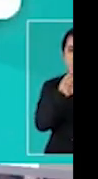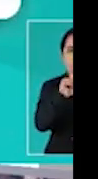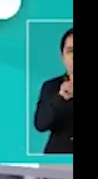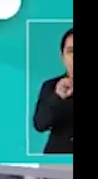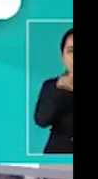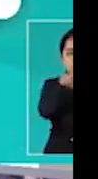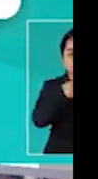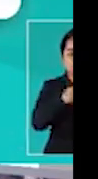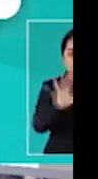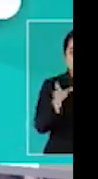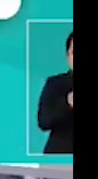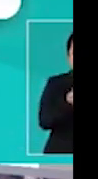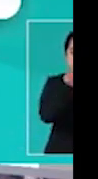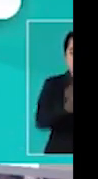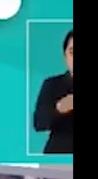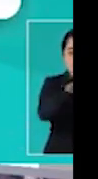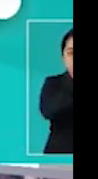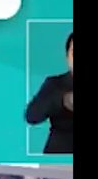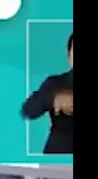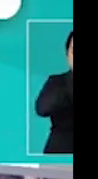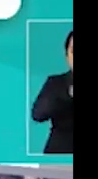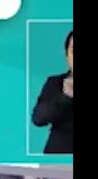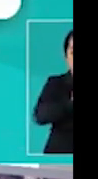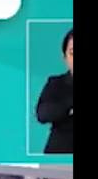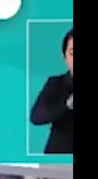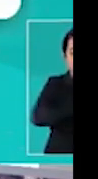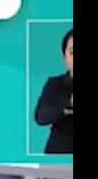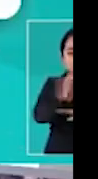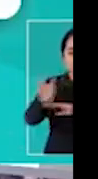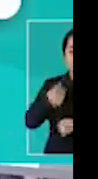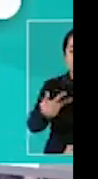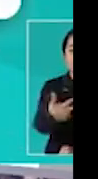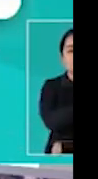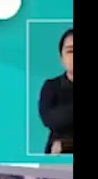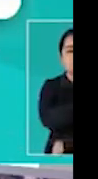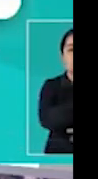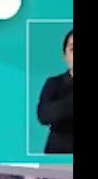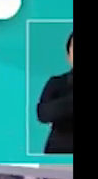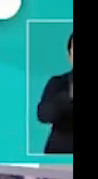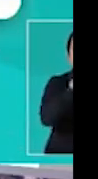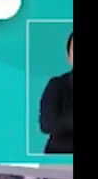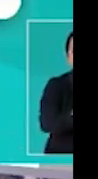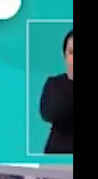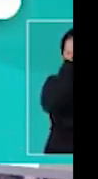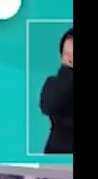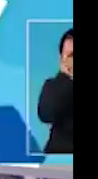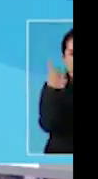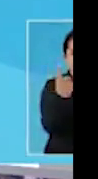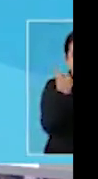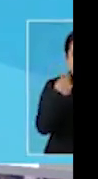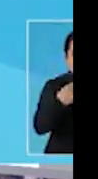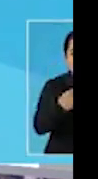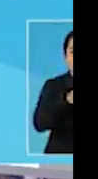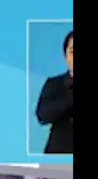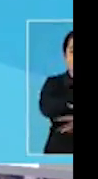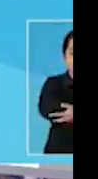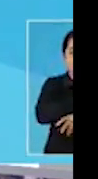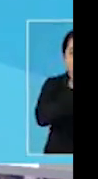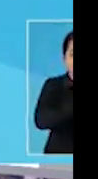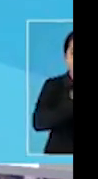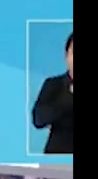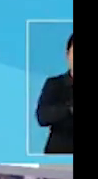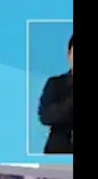a algunas personas es, se aumentó 300 o 500 pesos, pero ¿cuánto cuesta una caja de cigarrillo? Y sobre todo ser muy incisivo en esto,